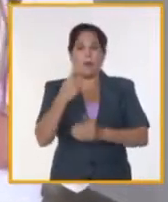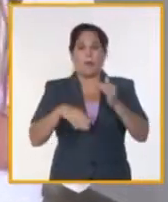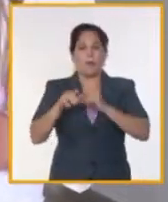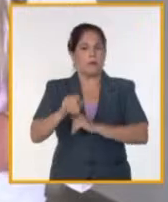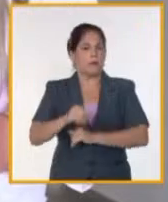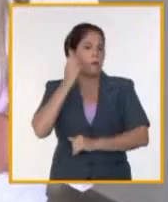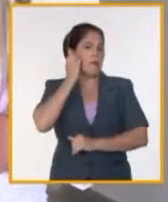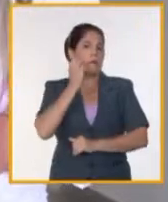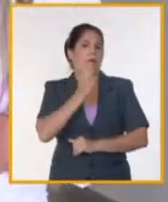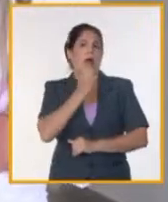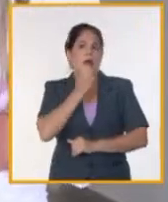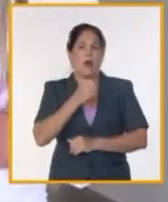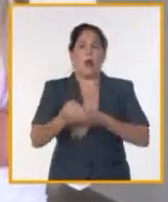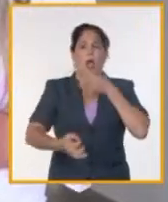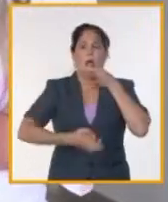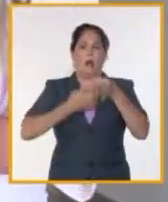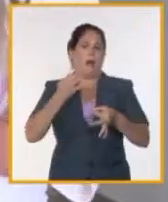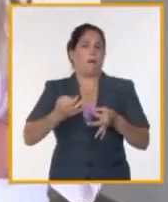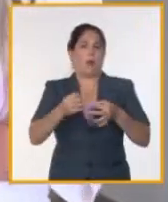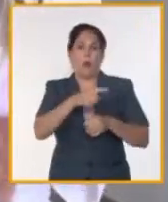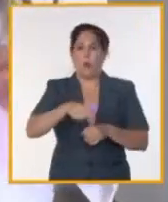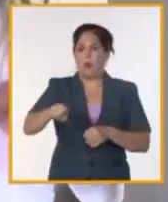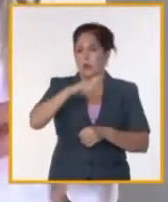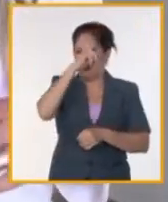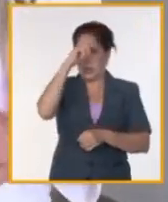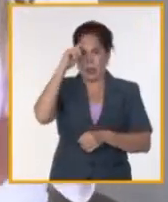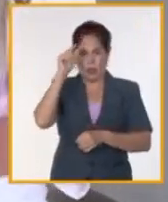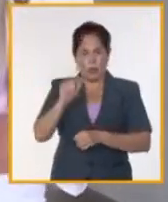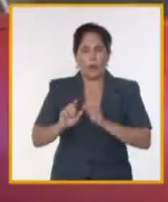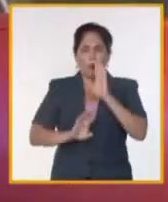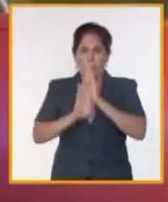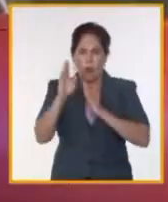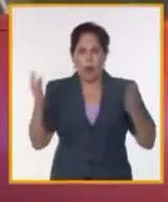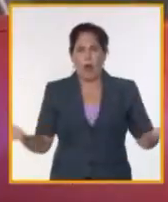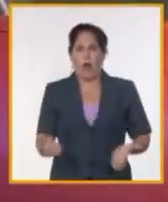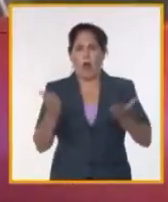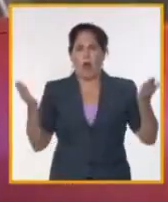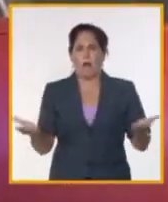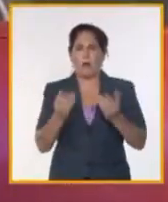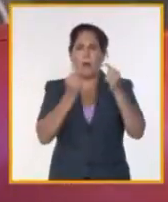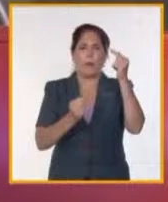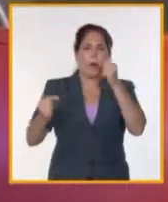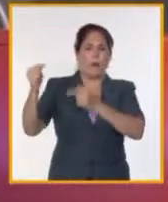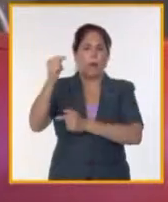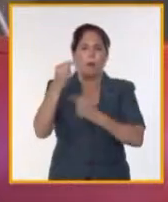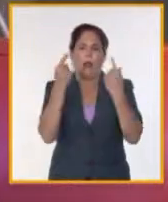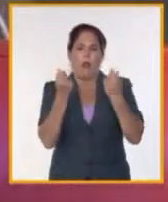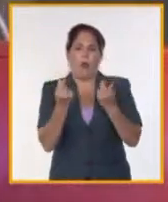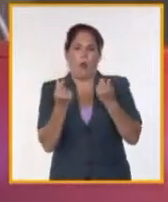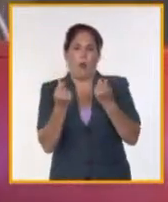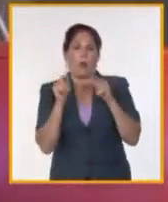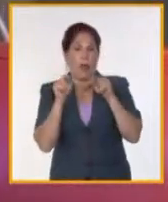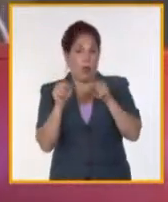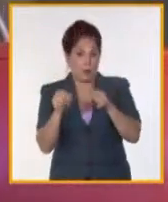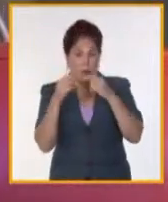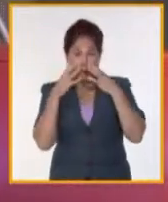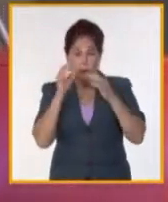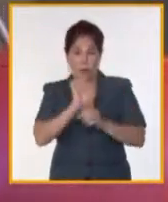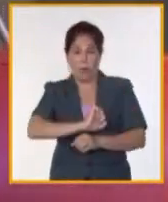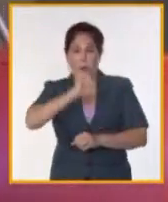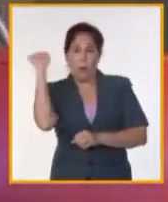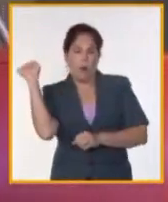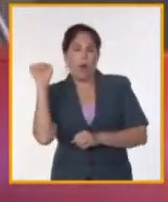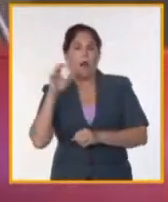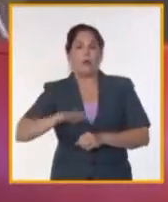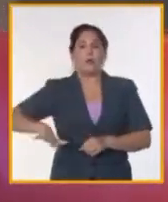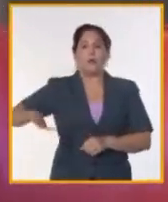de la República exhortó a los espirituanos a continuar avanzando en las prioridades socioeconómicas de este territorio central y lograr con el concurso